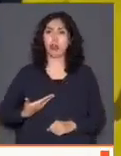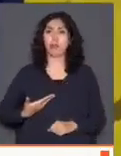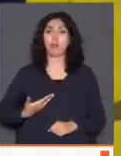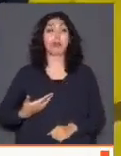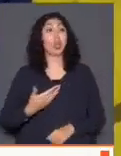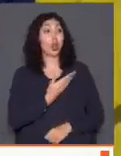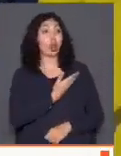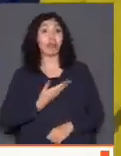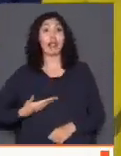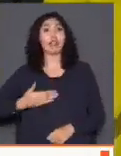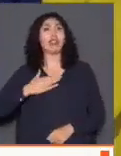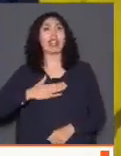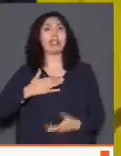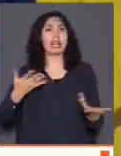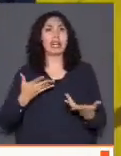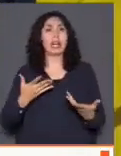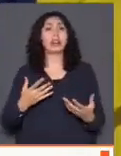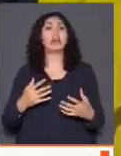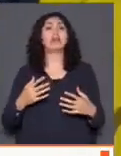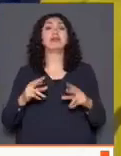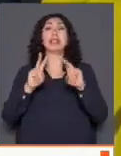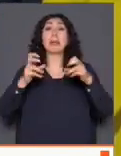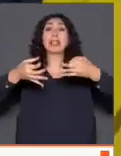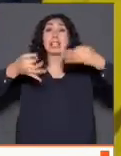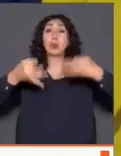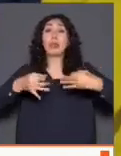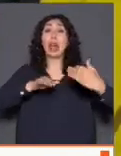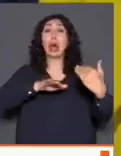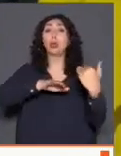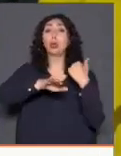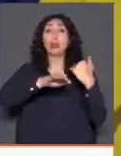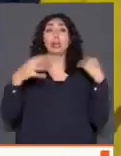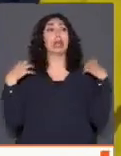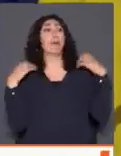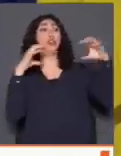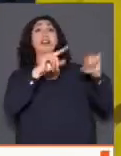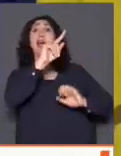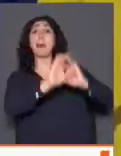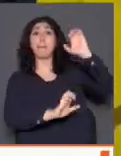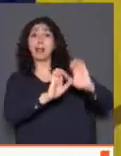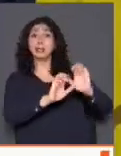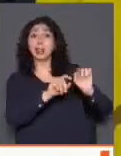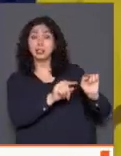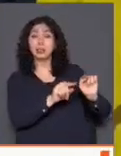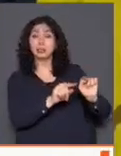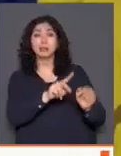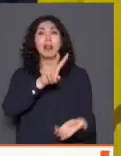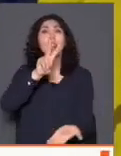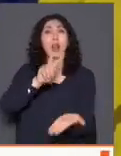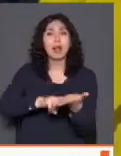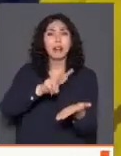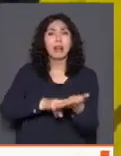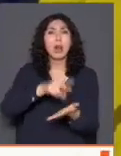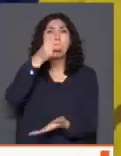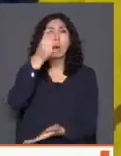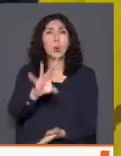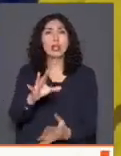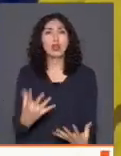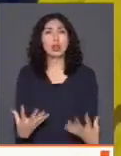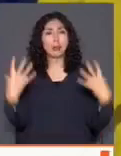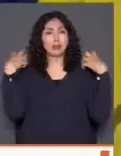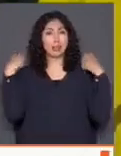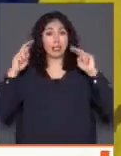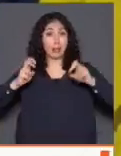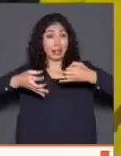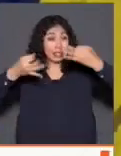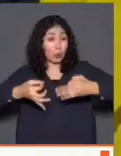la responsabilidad de la seguridad de las autopistas en las concesionarias, la verdad es que el único responsable de la seguridad de